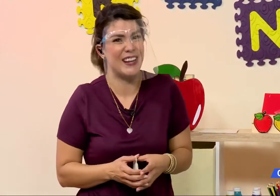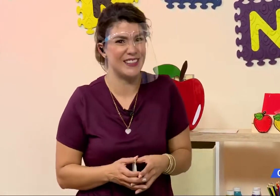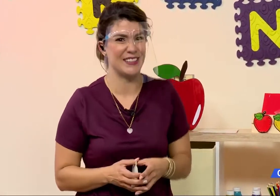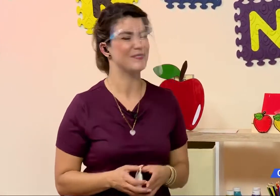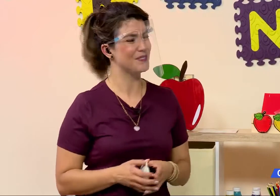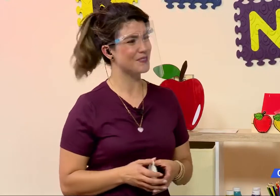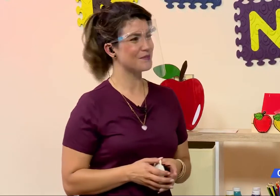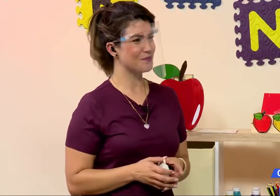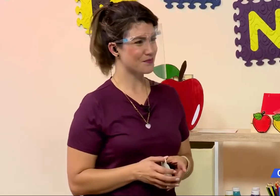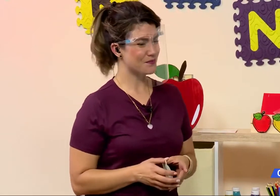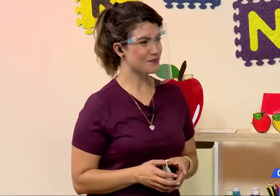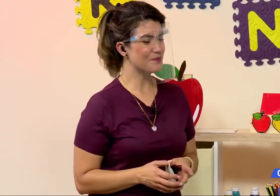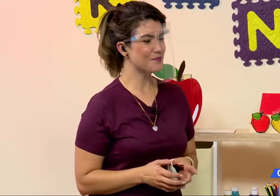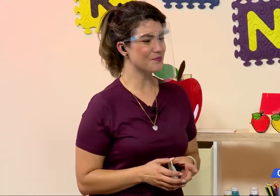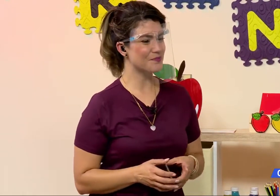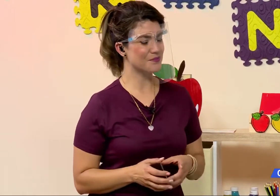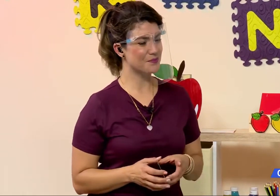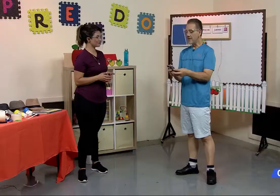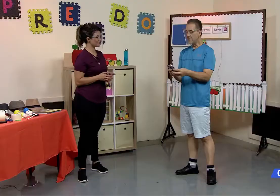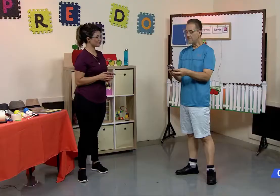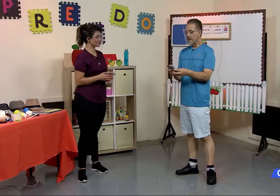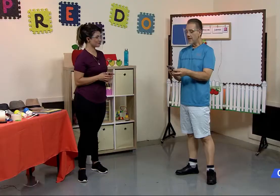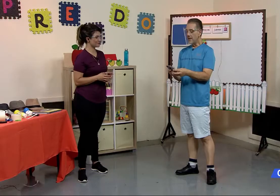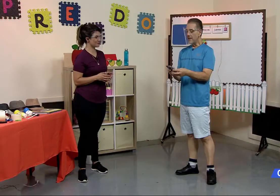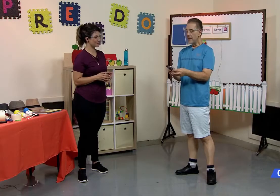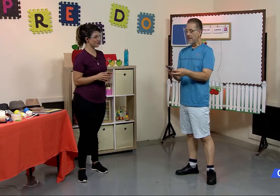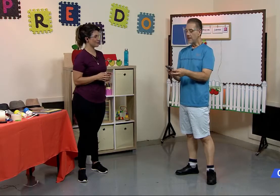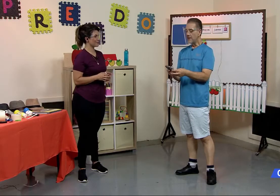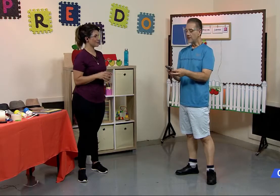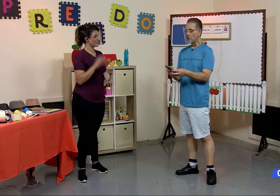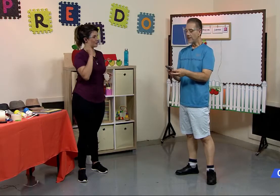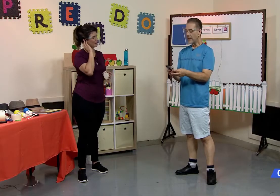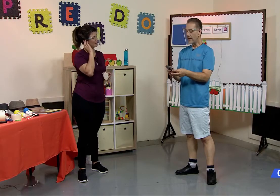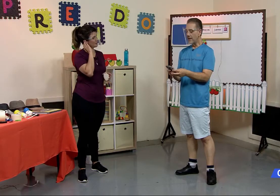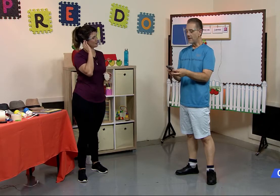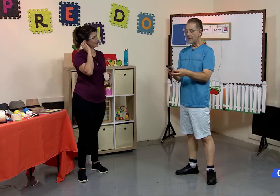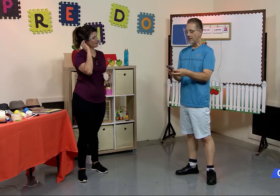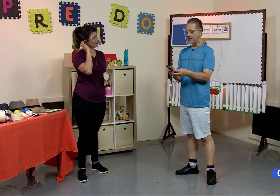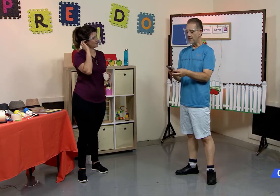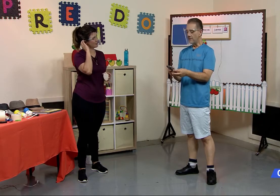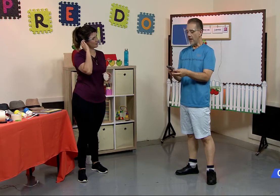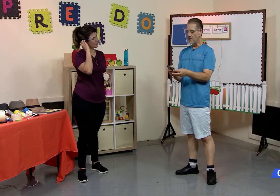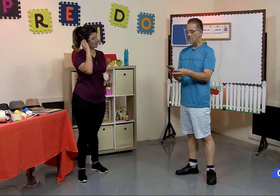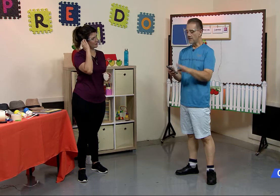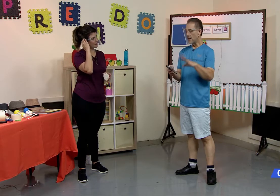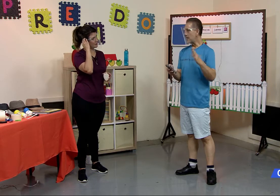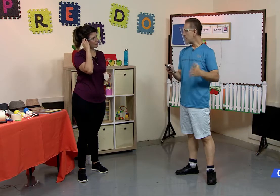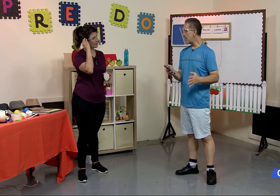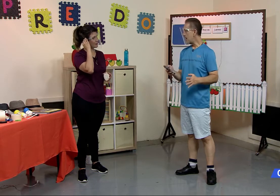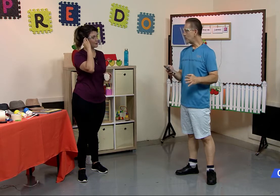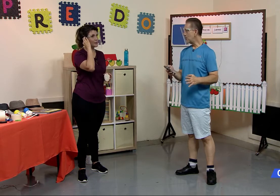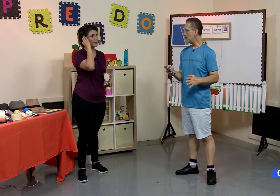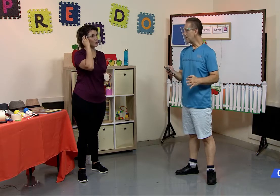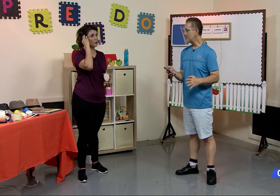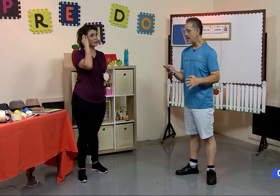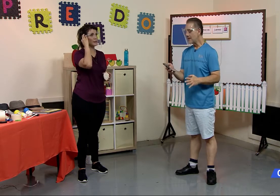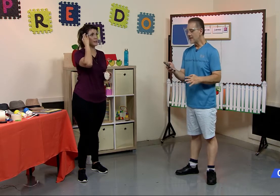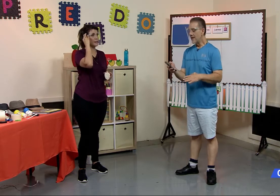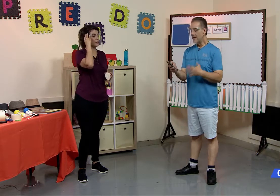nos encanta. Muchísimas gracias, de verdad. Y resulta que, vea, ahí empiezan a llegar ya algunos de